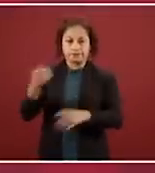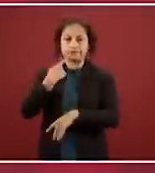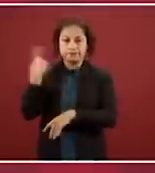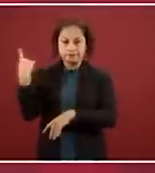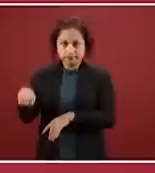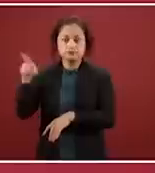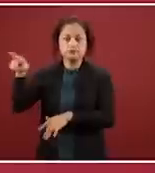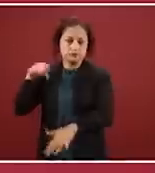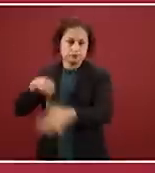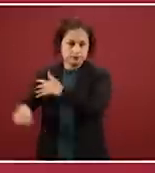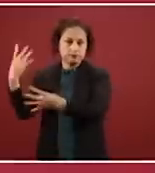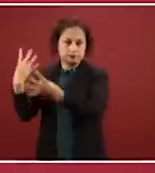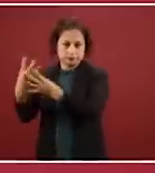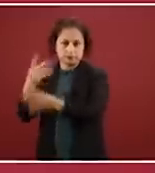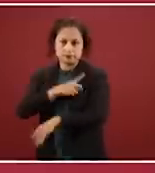estaríamos